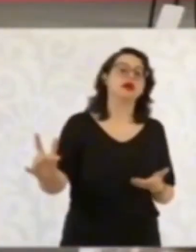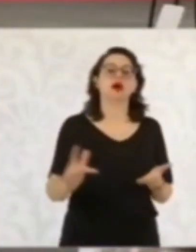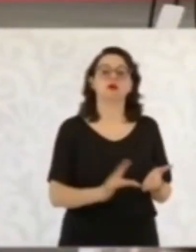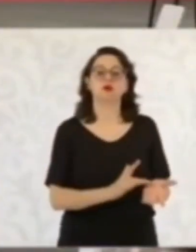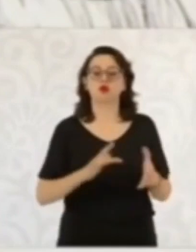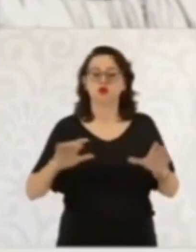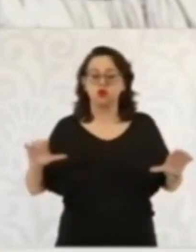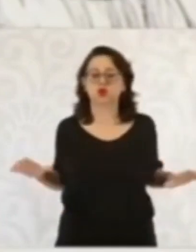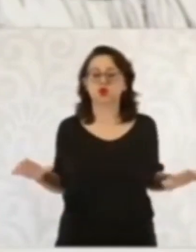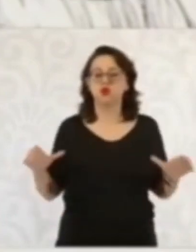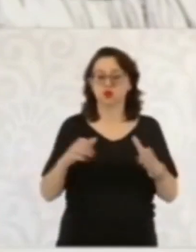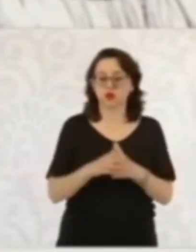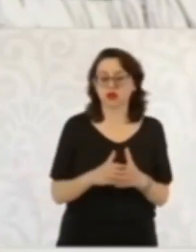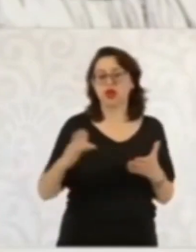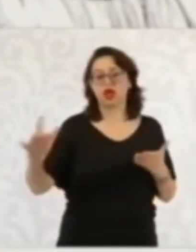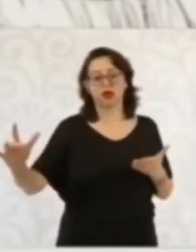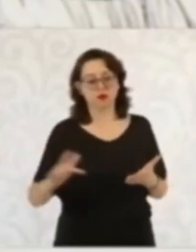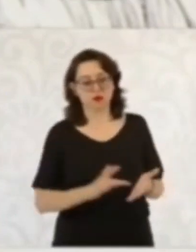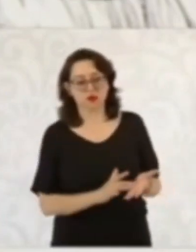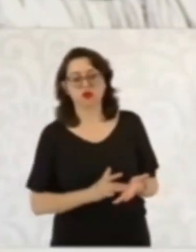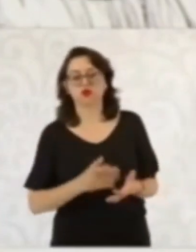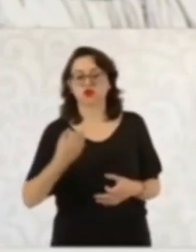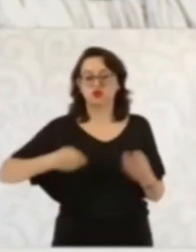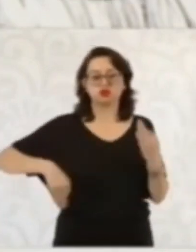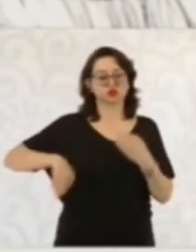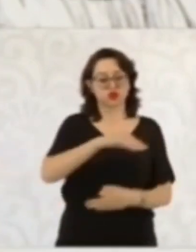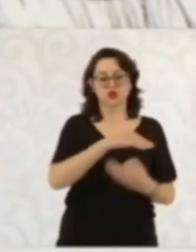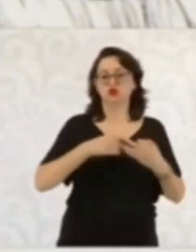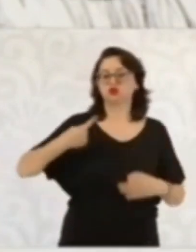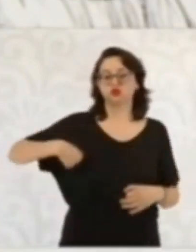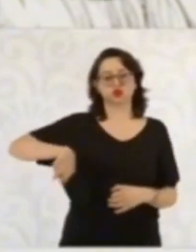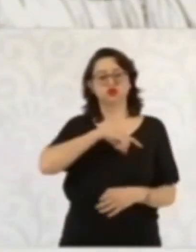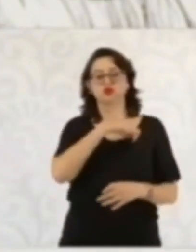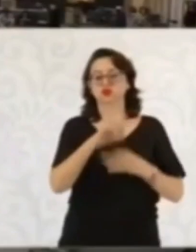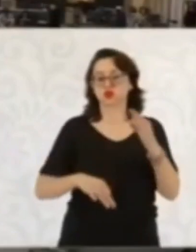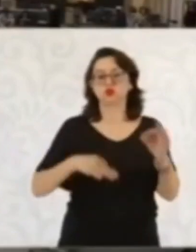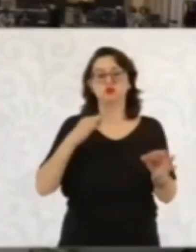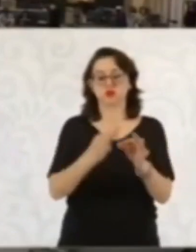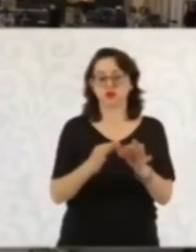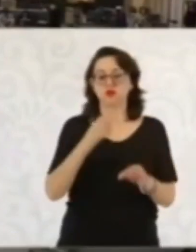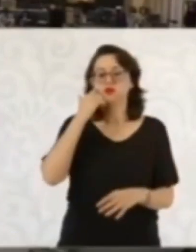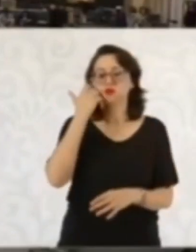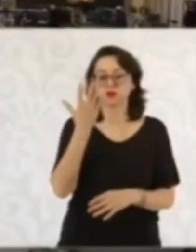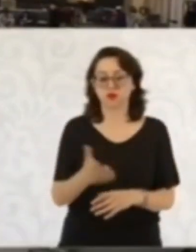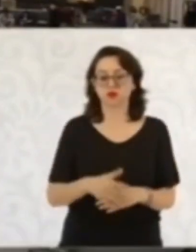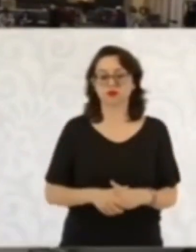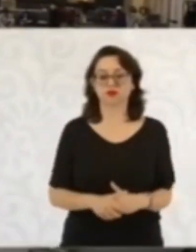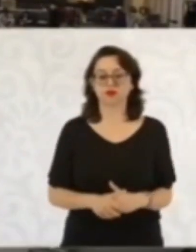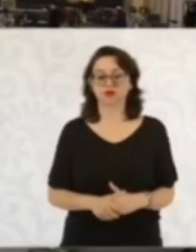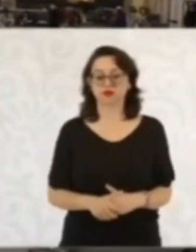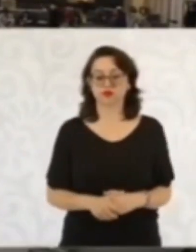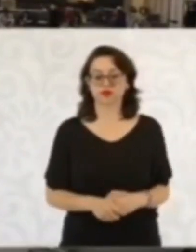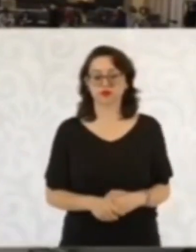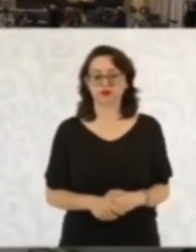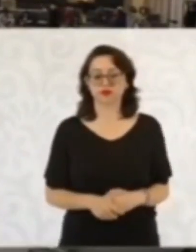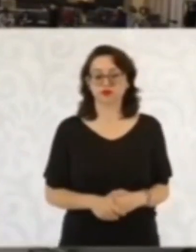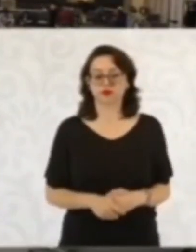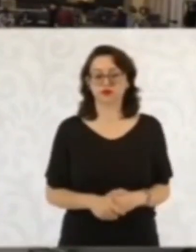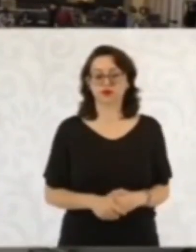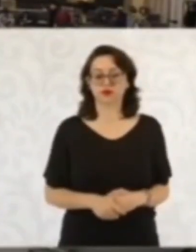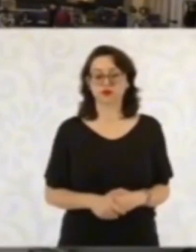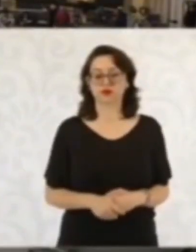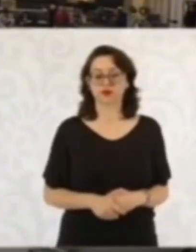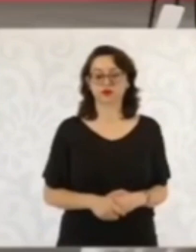porque esto es lo que las comunidades necesitan y quieren, y queremos cumplirles. La supuesta Limpieza,